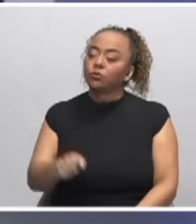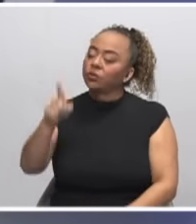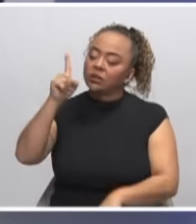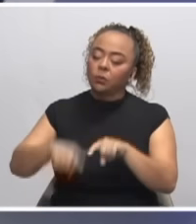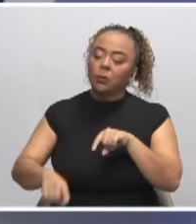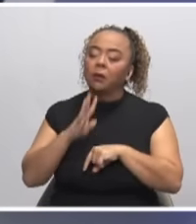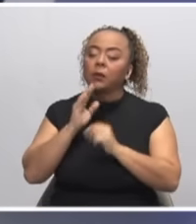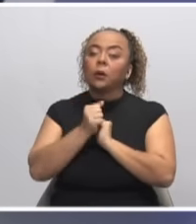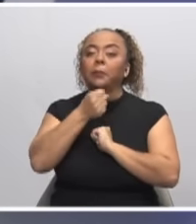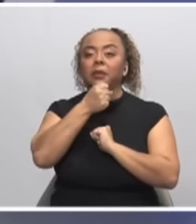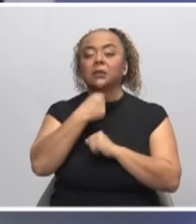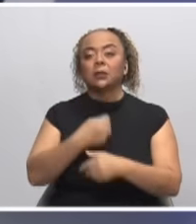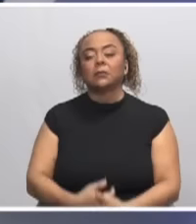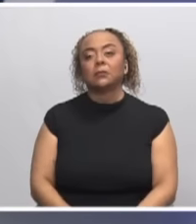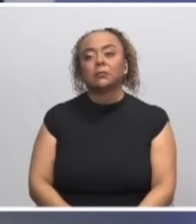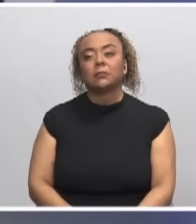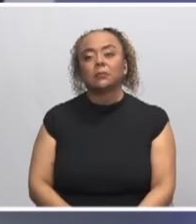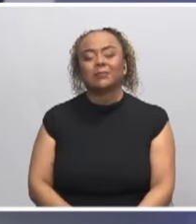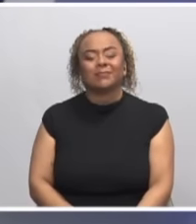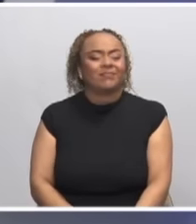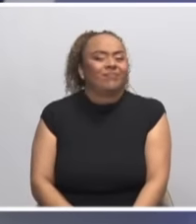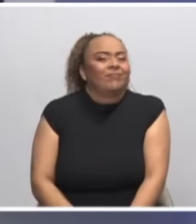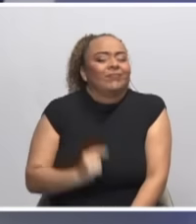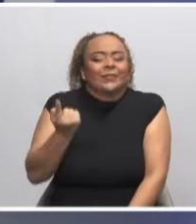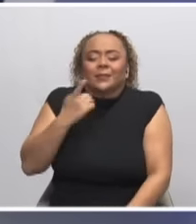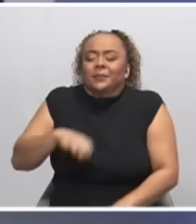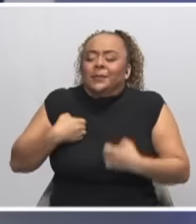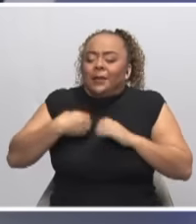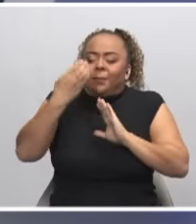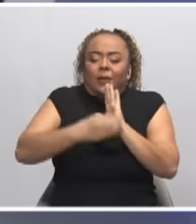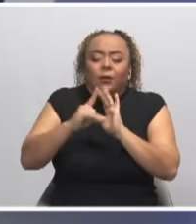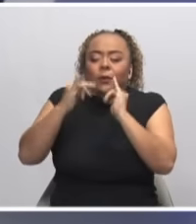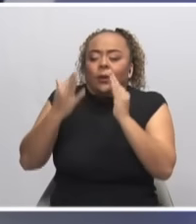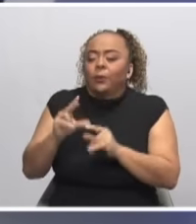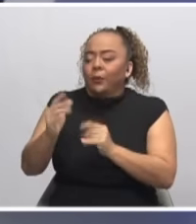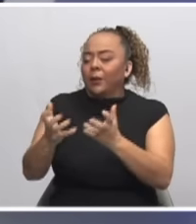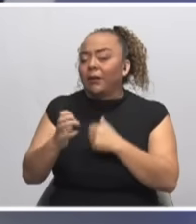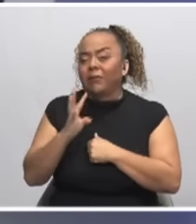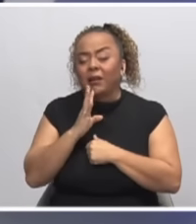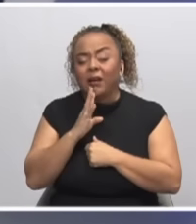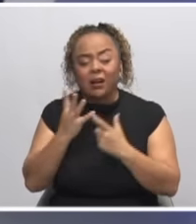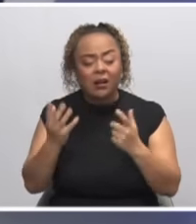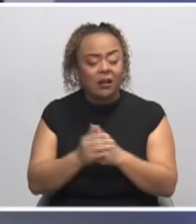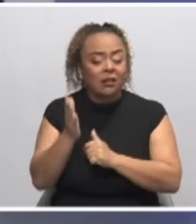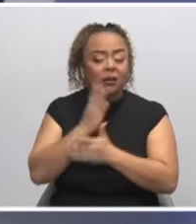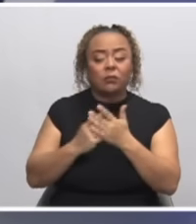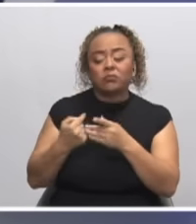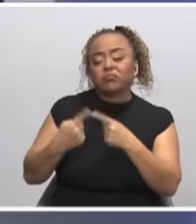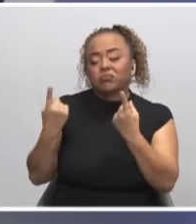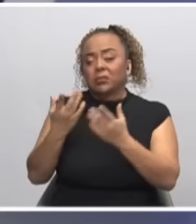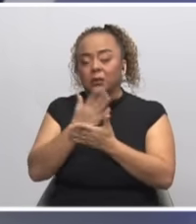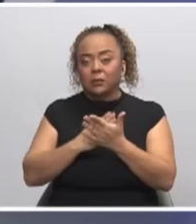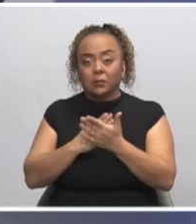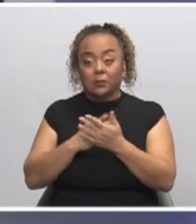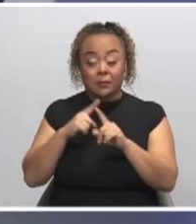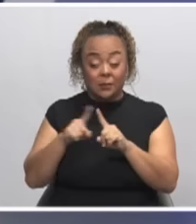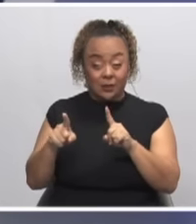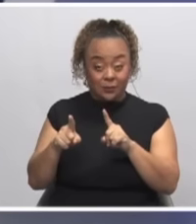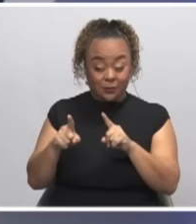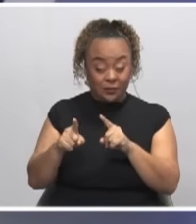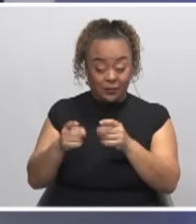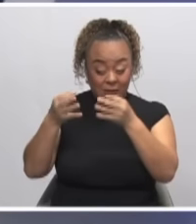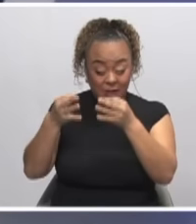con la prensa siempre existen capítulos hay un jugador que no quiere hablar ha Hay algún Rose Hay algún Pero que